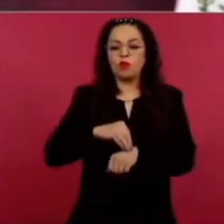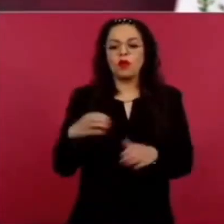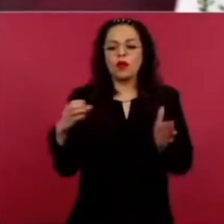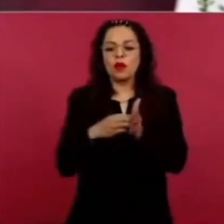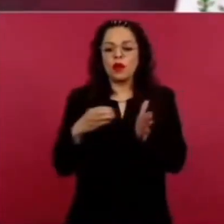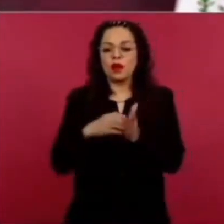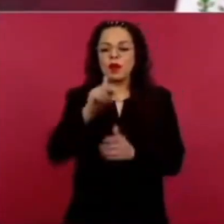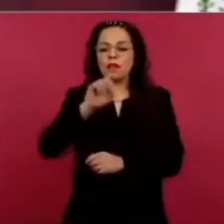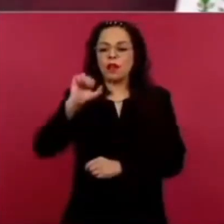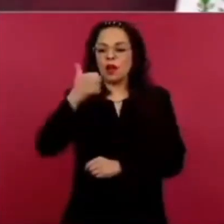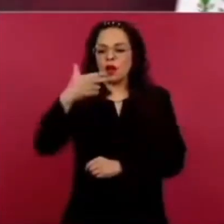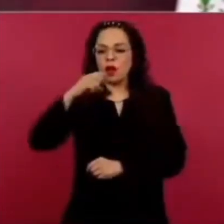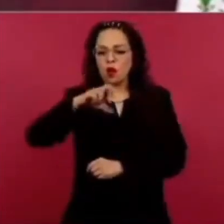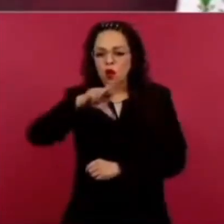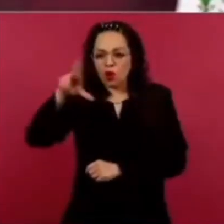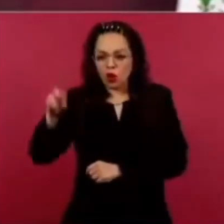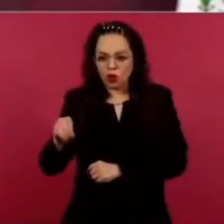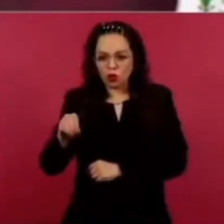y otro tipo